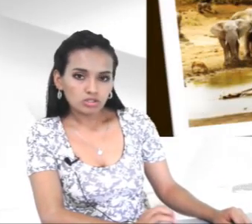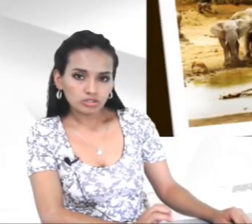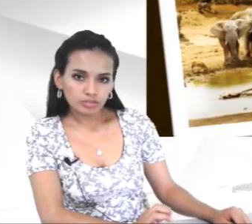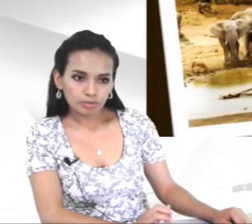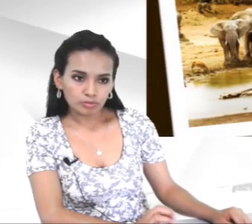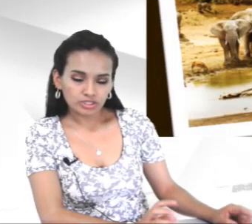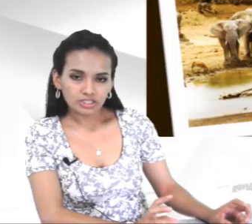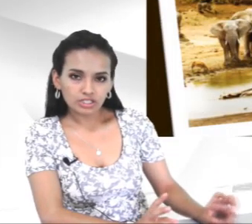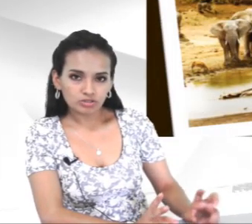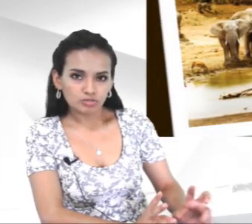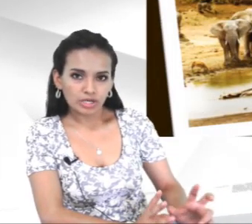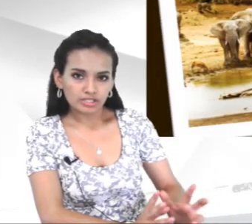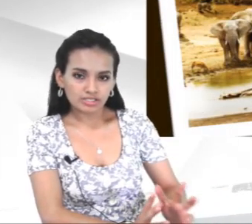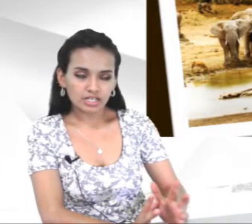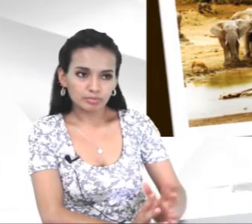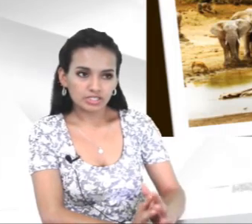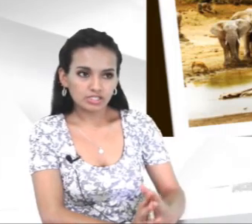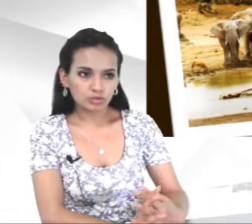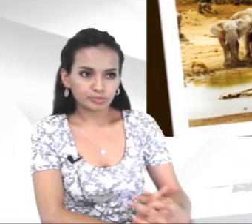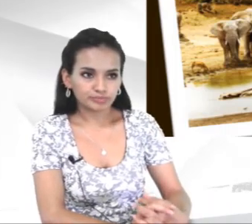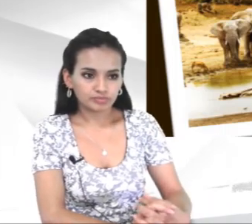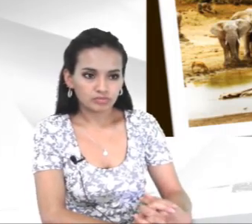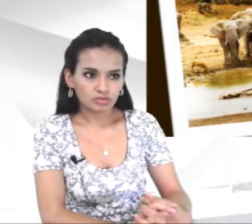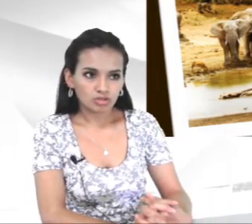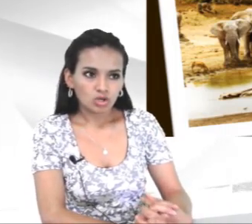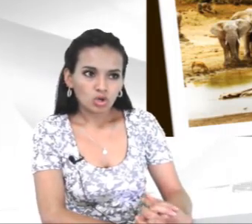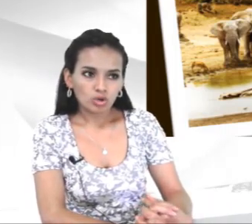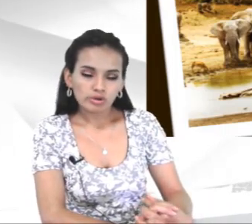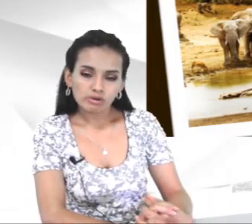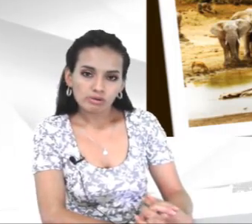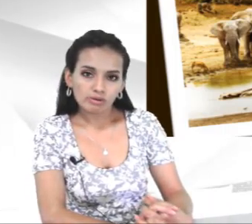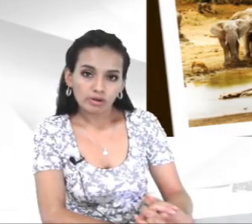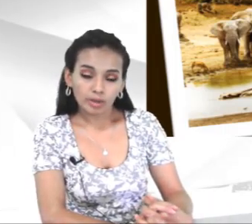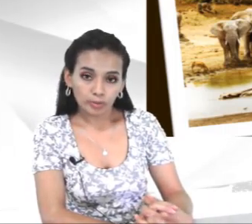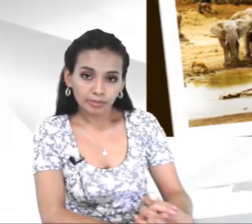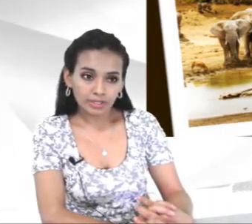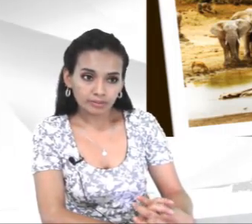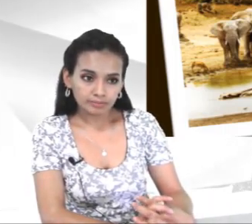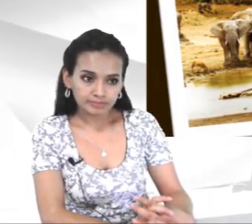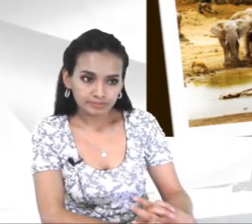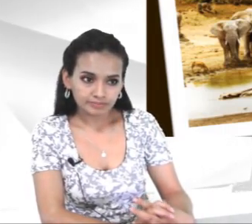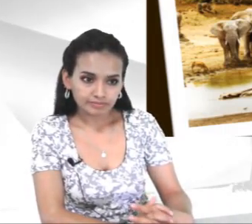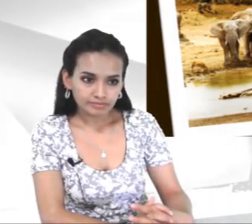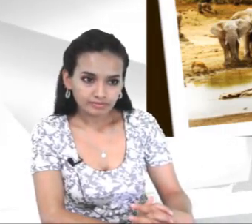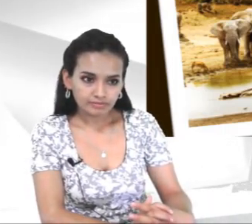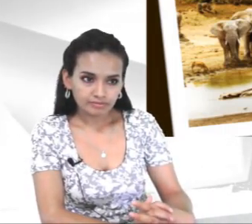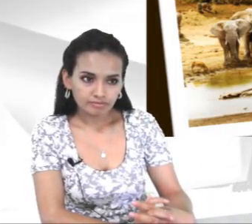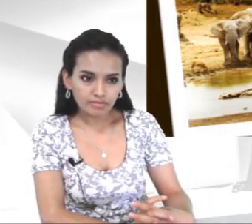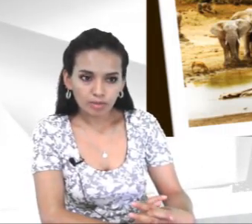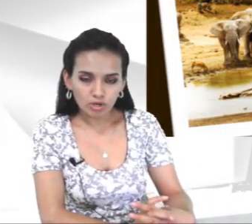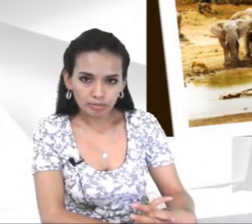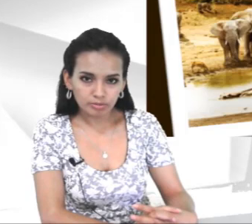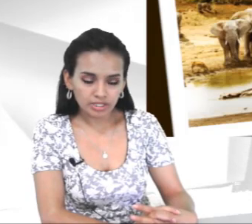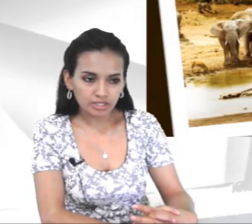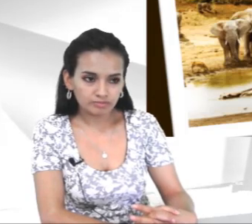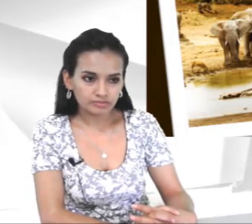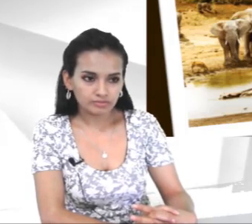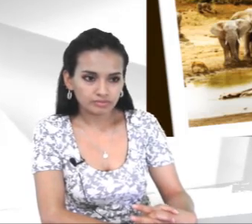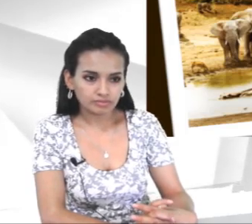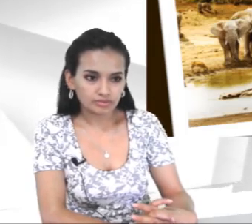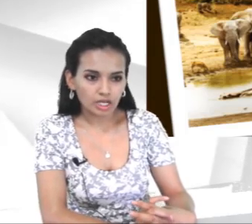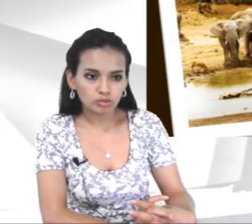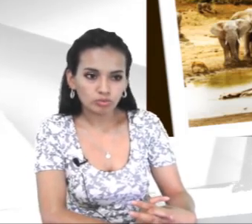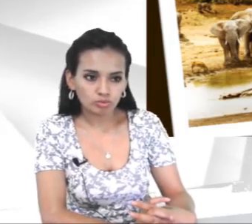y observemos estas dos imágenes que le presento las pueden ver veamos la primera